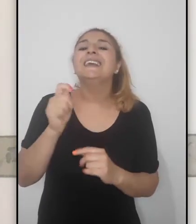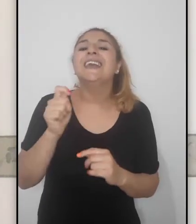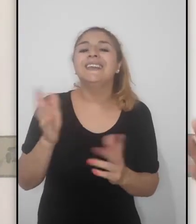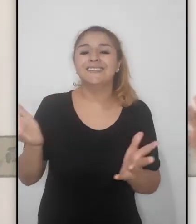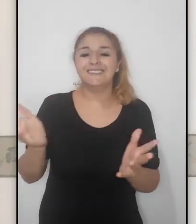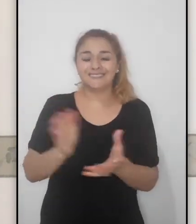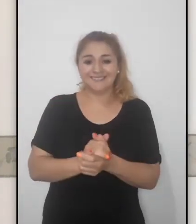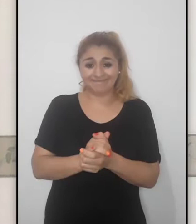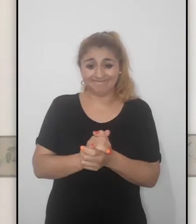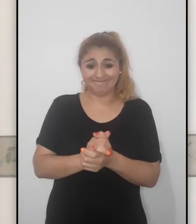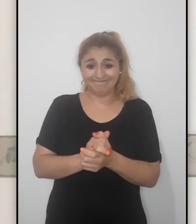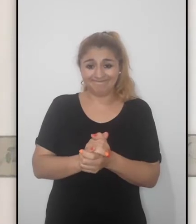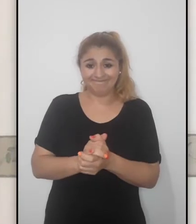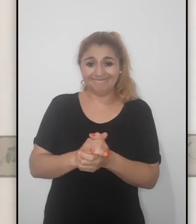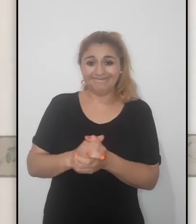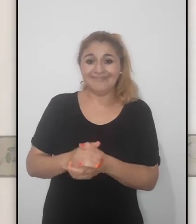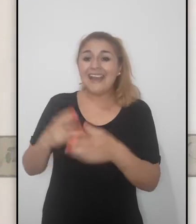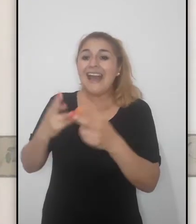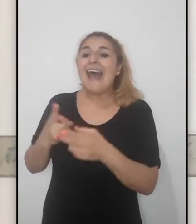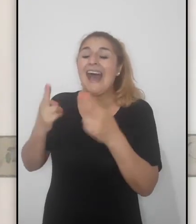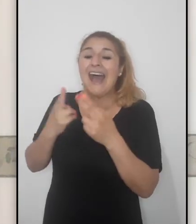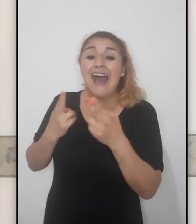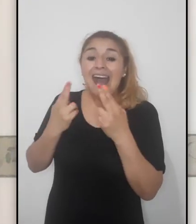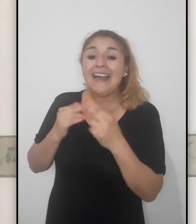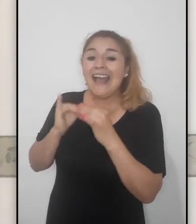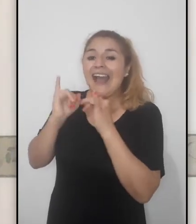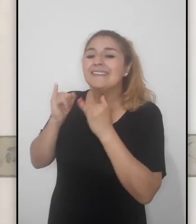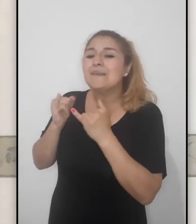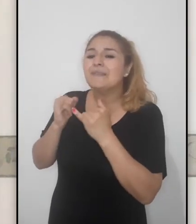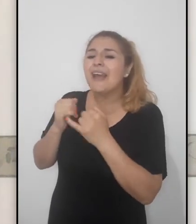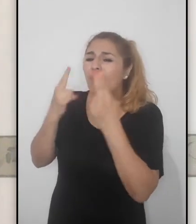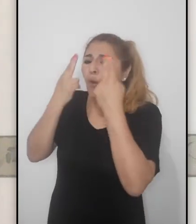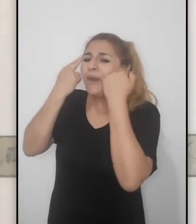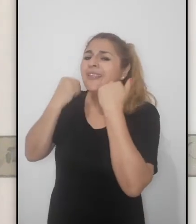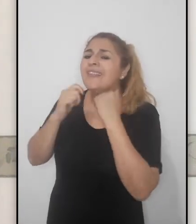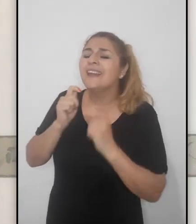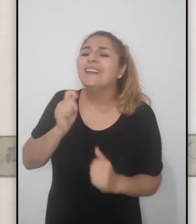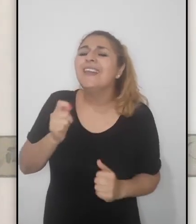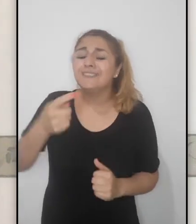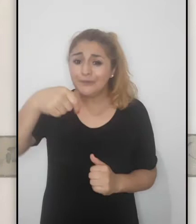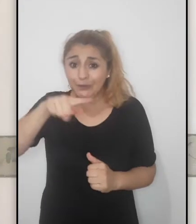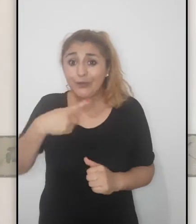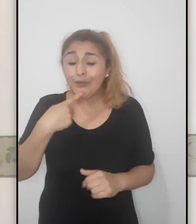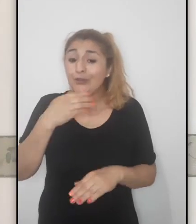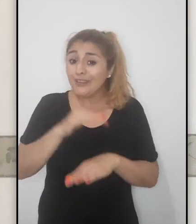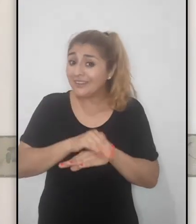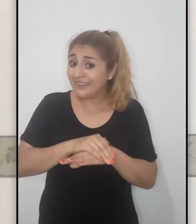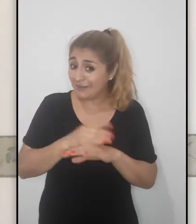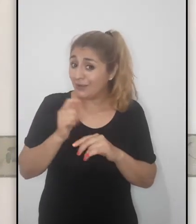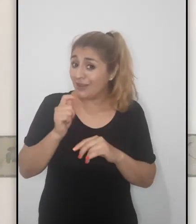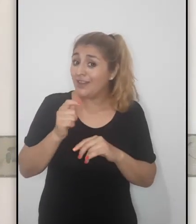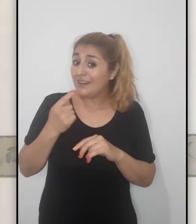lugares llevan a la muerte segura todos una vez que